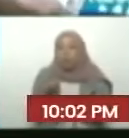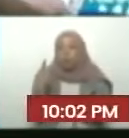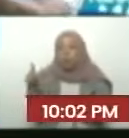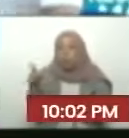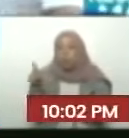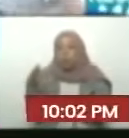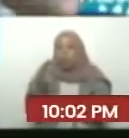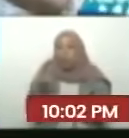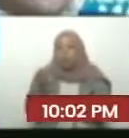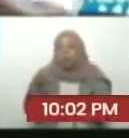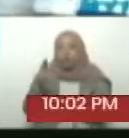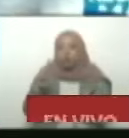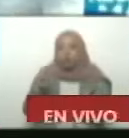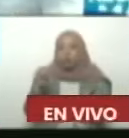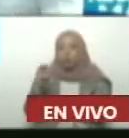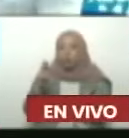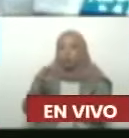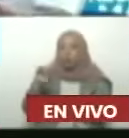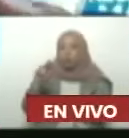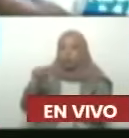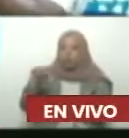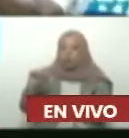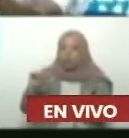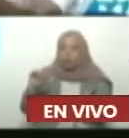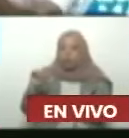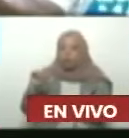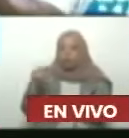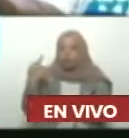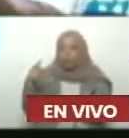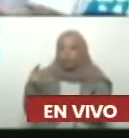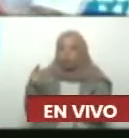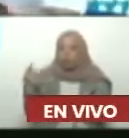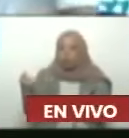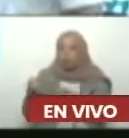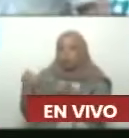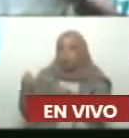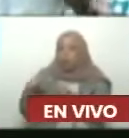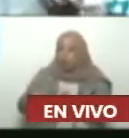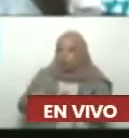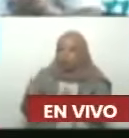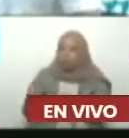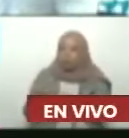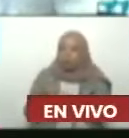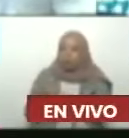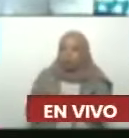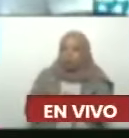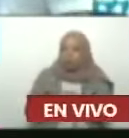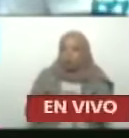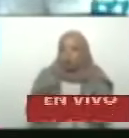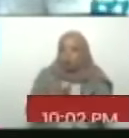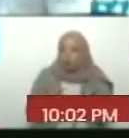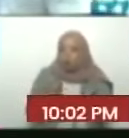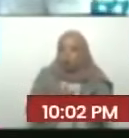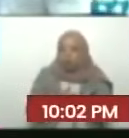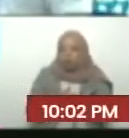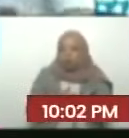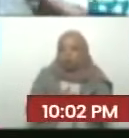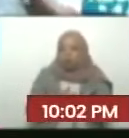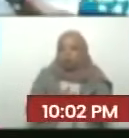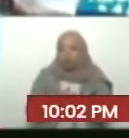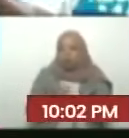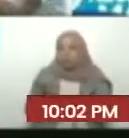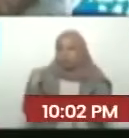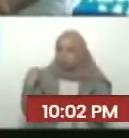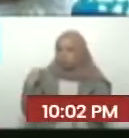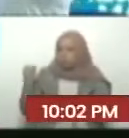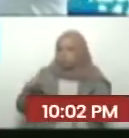parroquia Choroní, conversamos con toda la parroquia Choroní, creo que fue esa parroquia piloto, estuvimos conversando con la gobernadora me